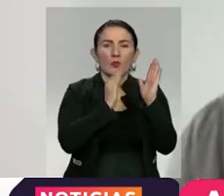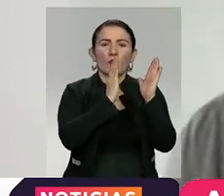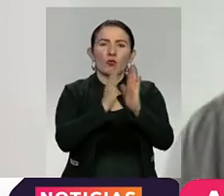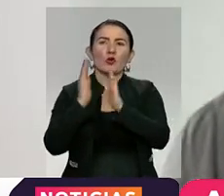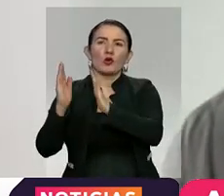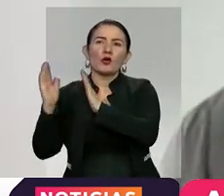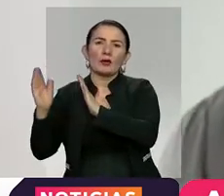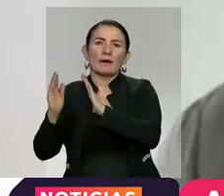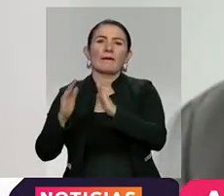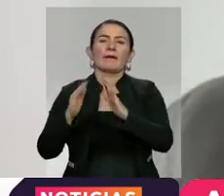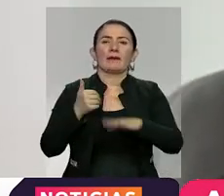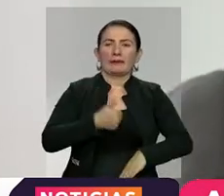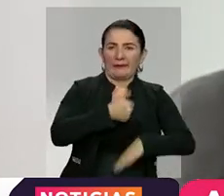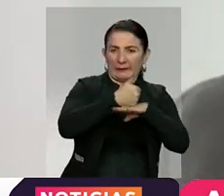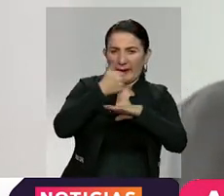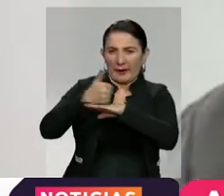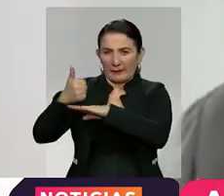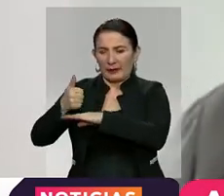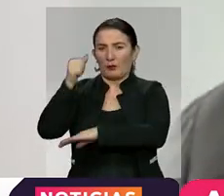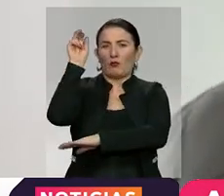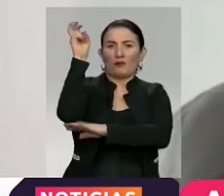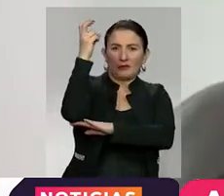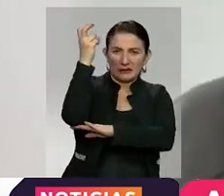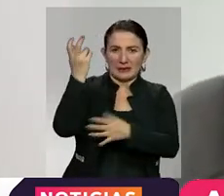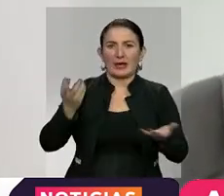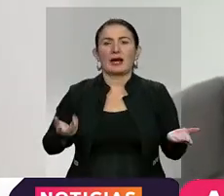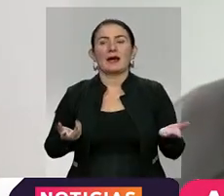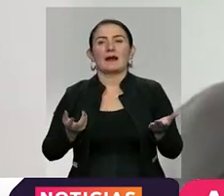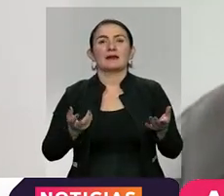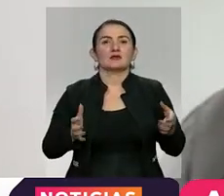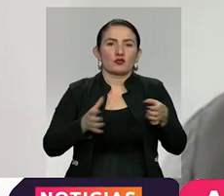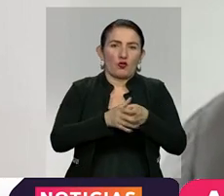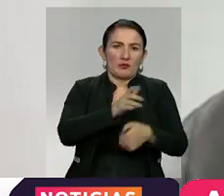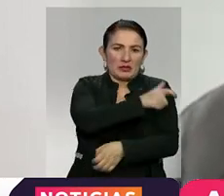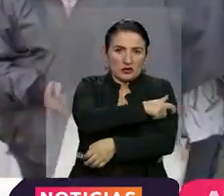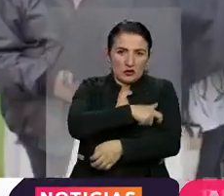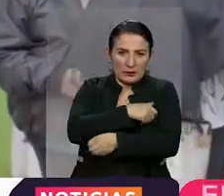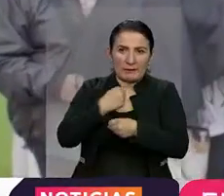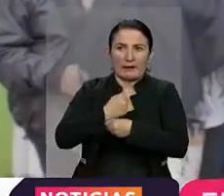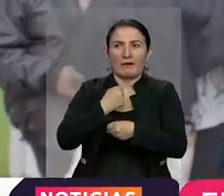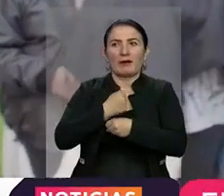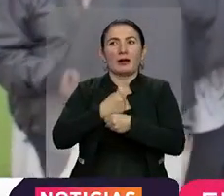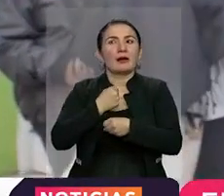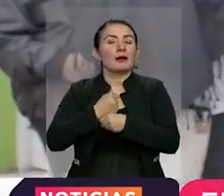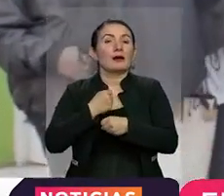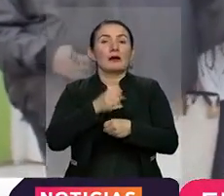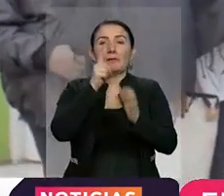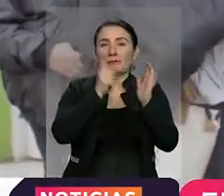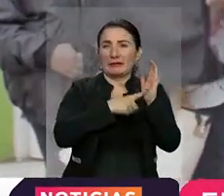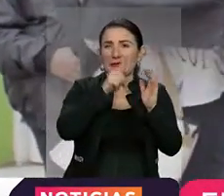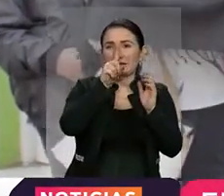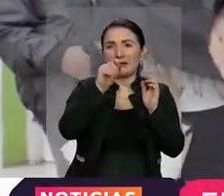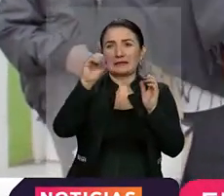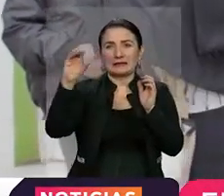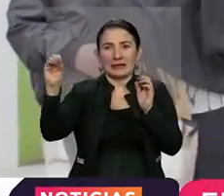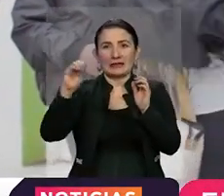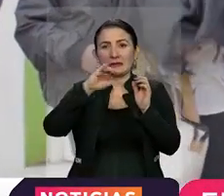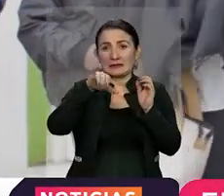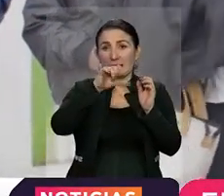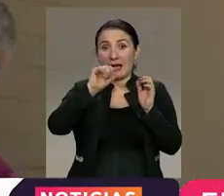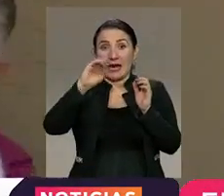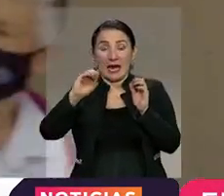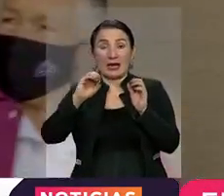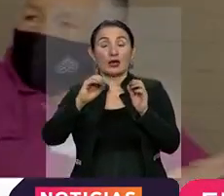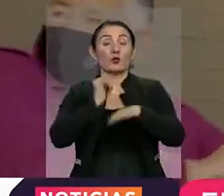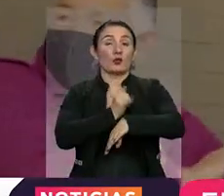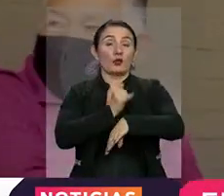el bloque directivo, el bloque fiscal, el bloque de las comisiones de trabajo. Cerca de 1.681 JAC se encuentran